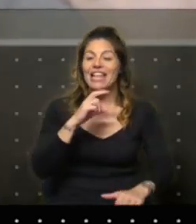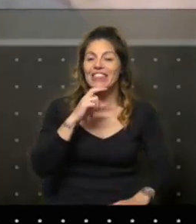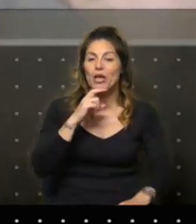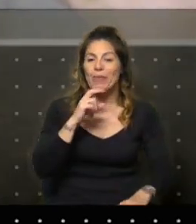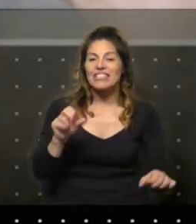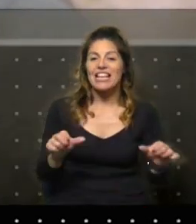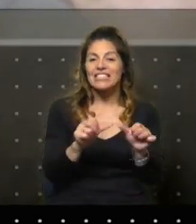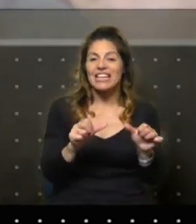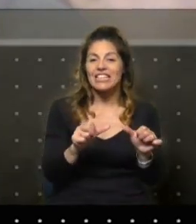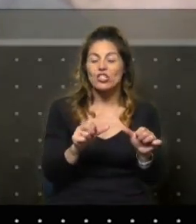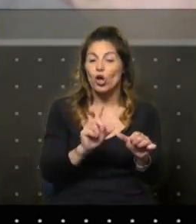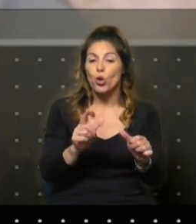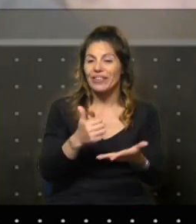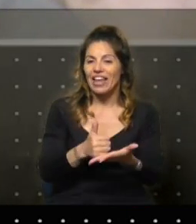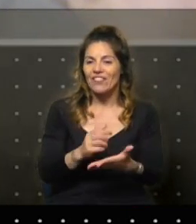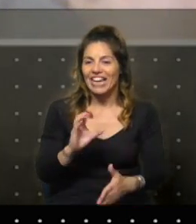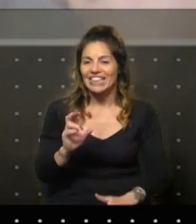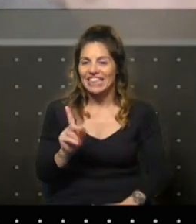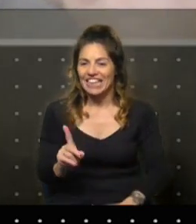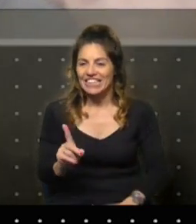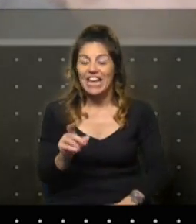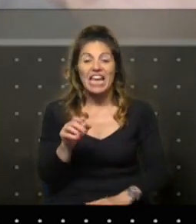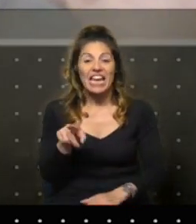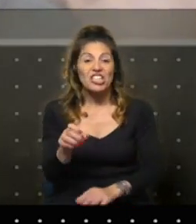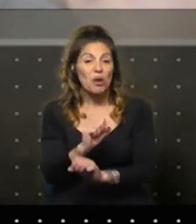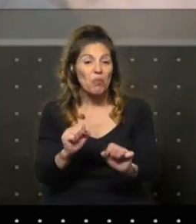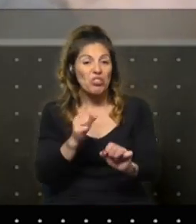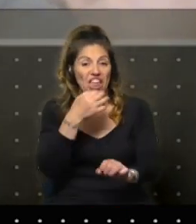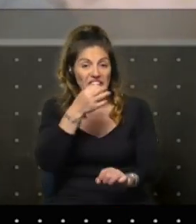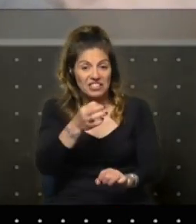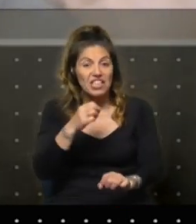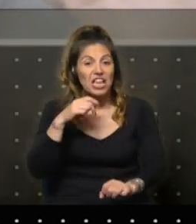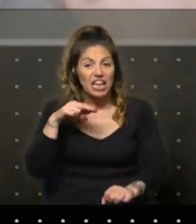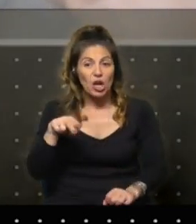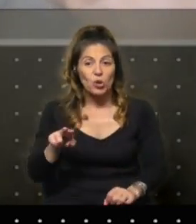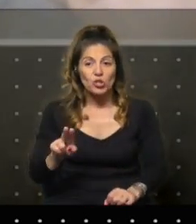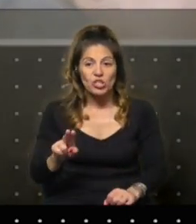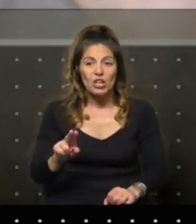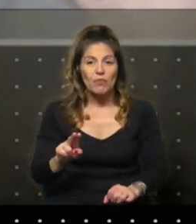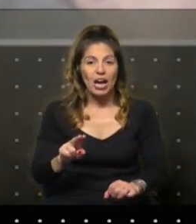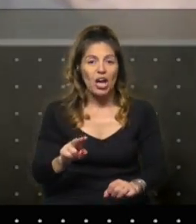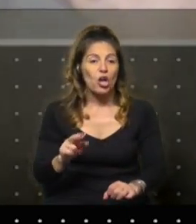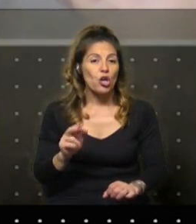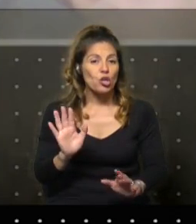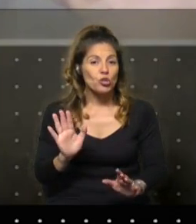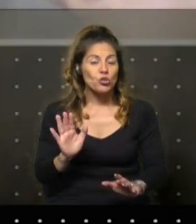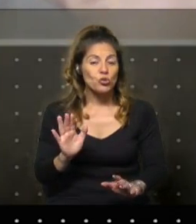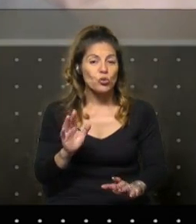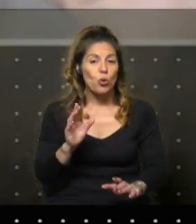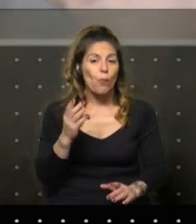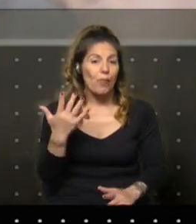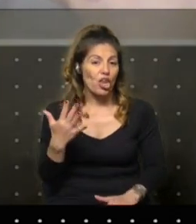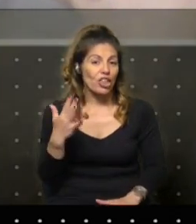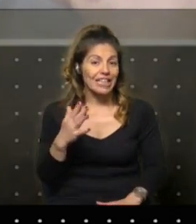hizo prácticamente sin ella podría decir que conserva su gran mano derecha que es kisil como